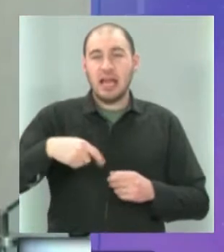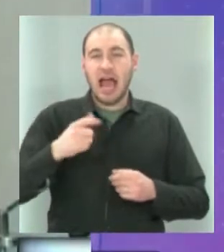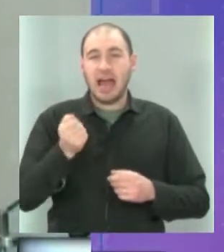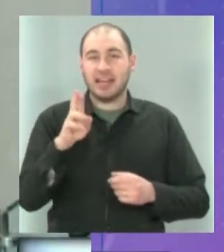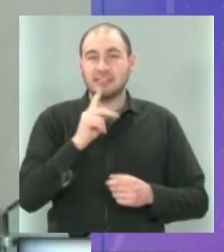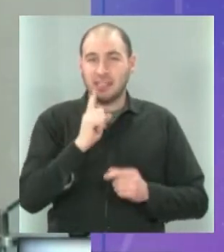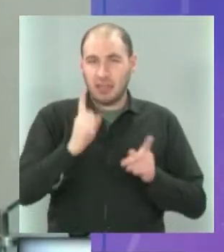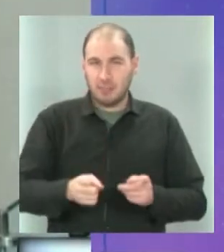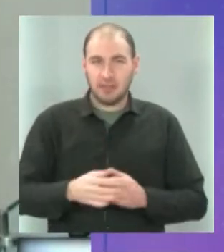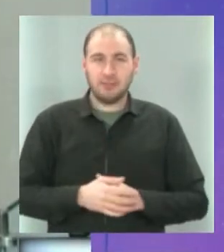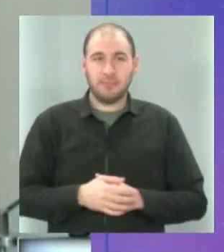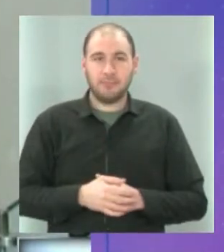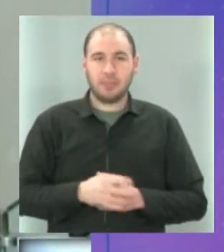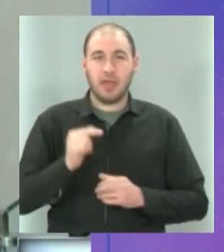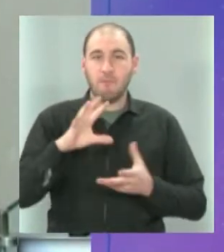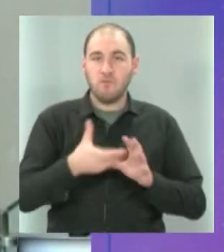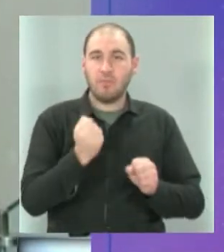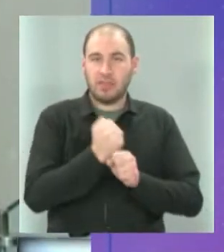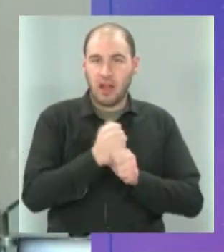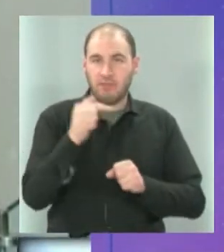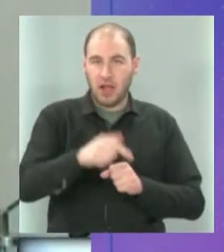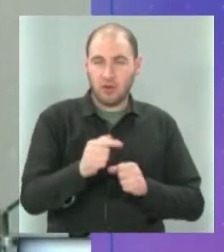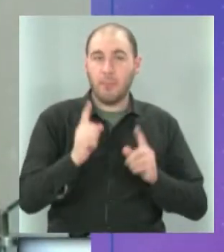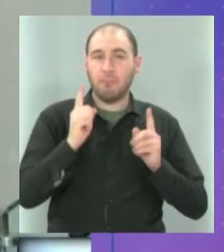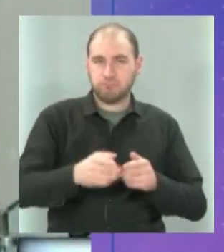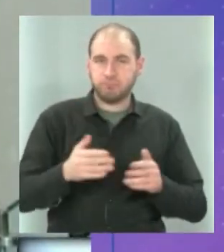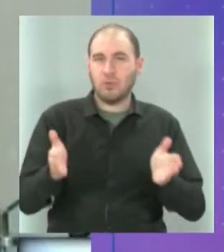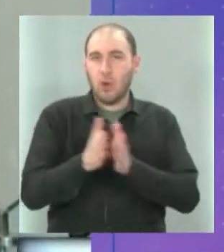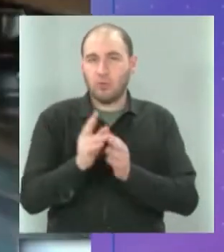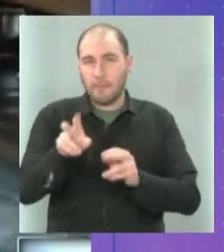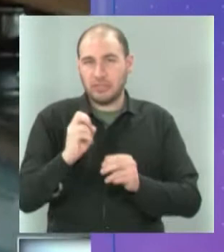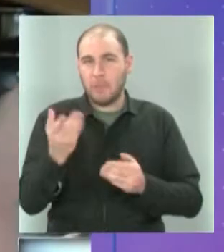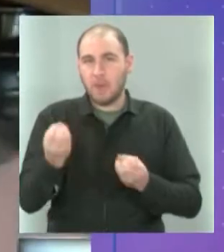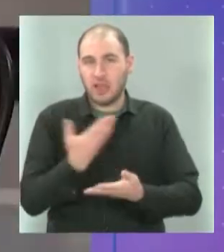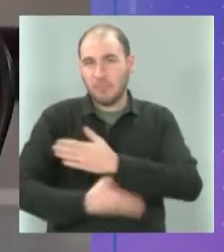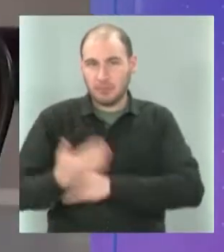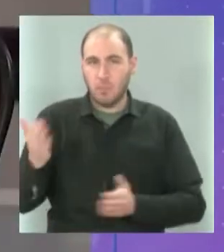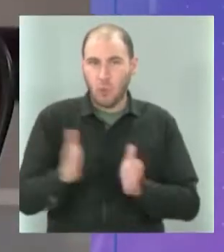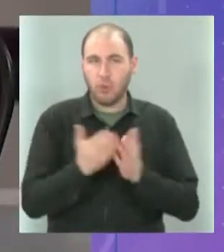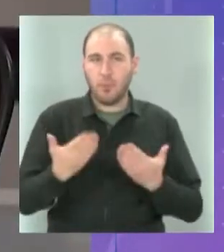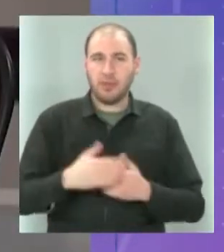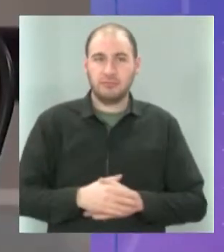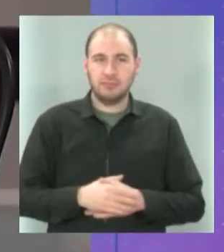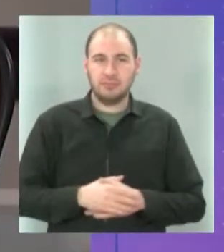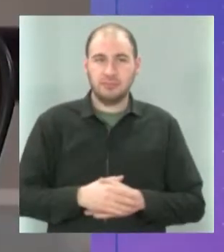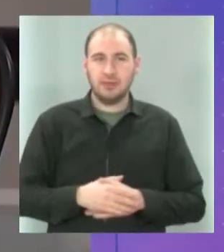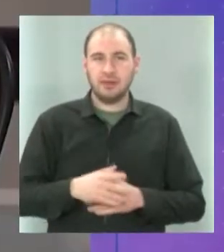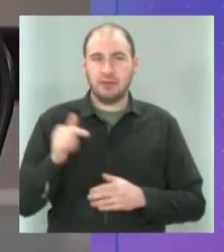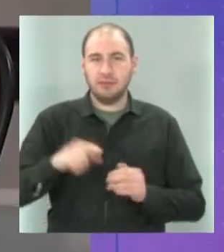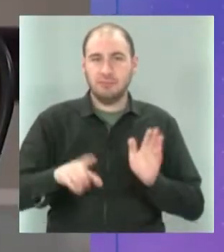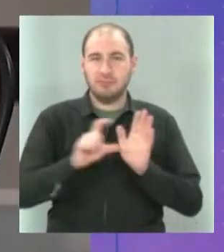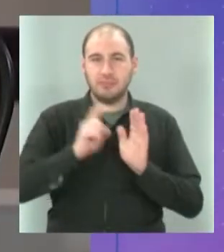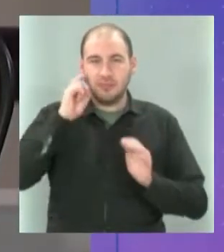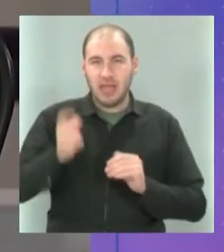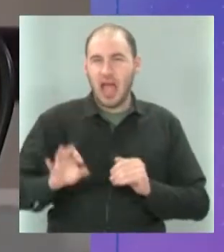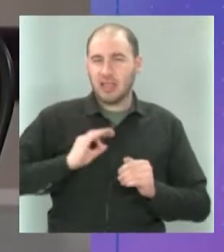de trabajo, y esta forma de empleo resulta además compatible con la pensión por discapacidad. No se cumplía con esta ley hace 2 años o